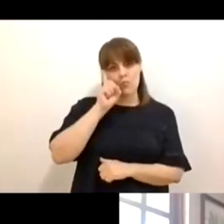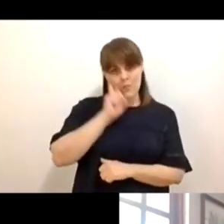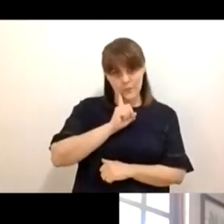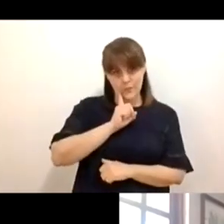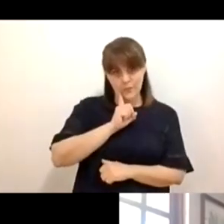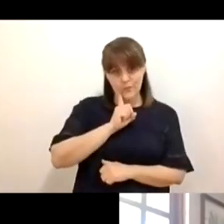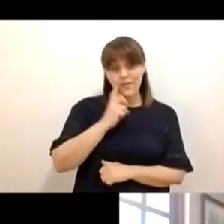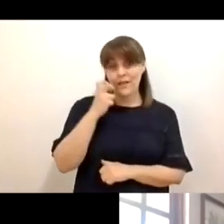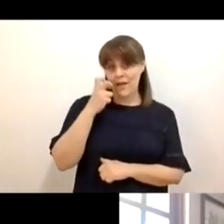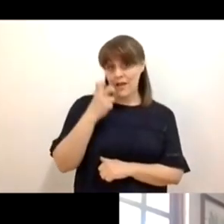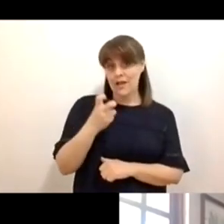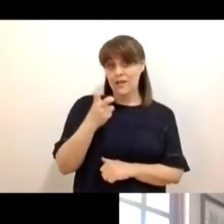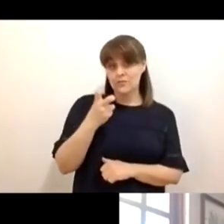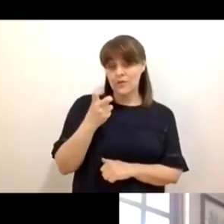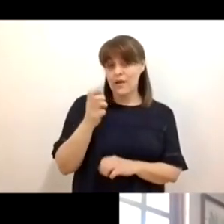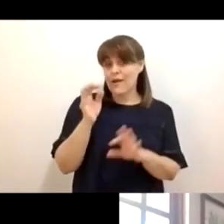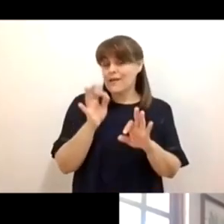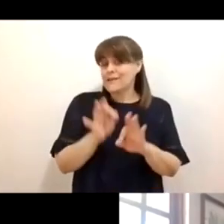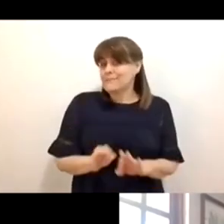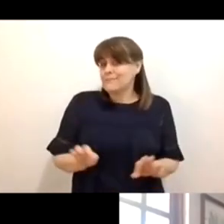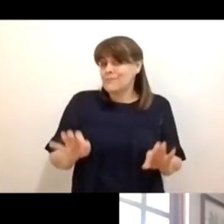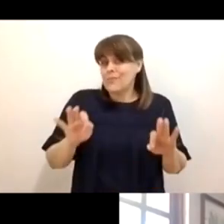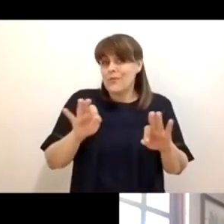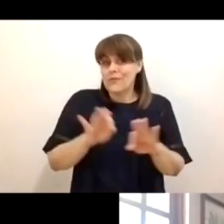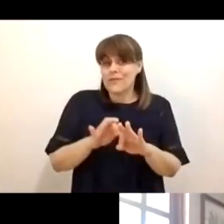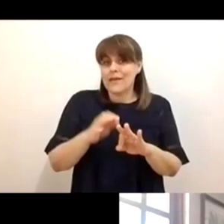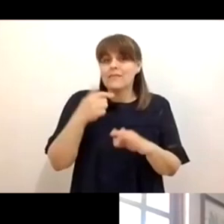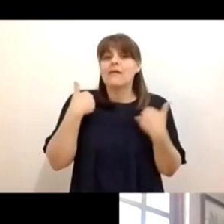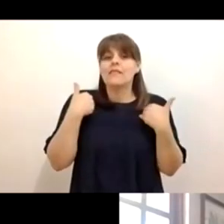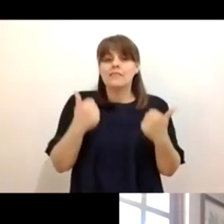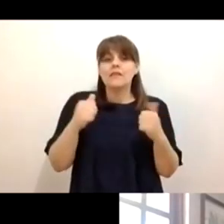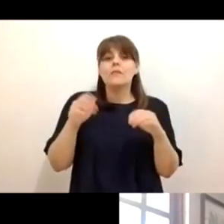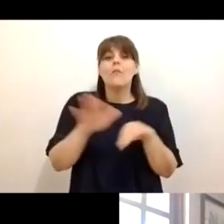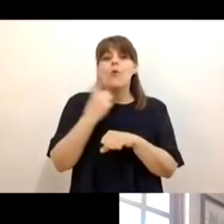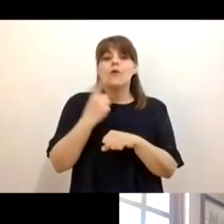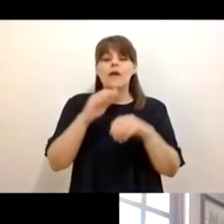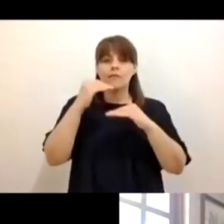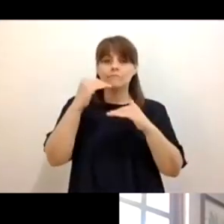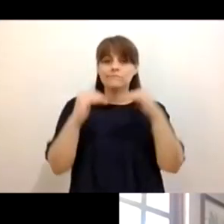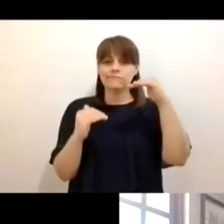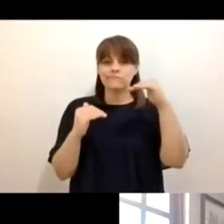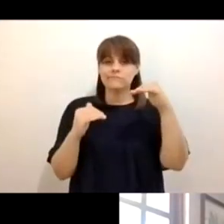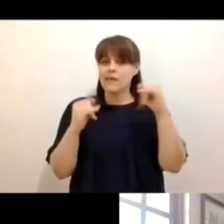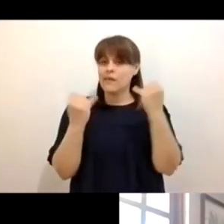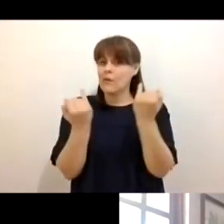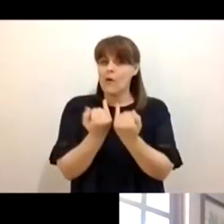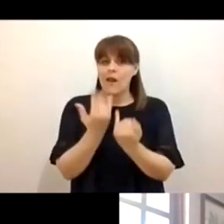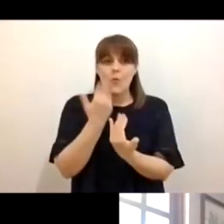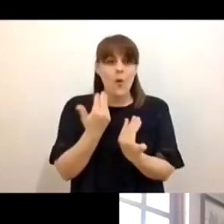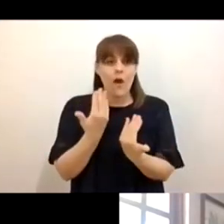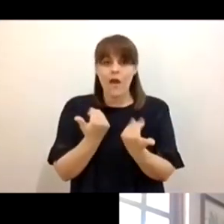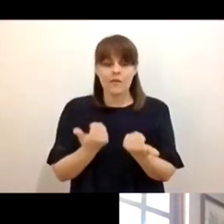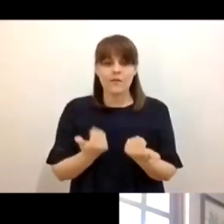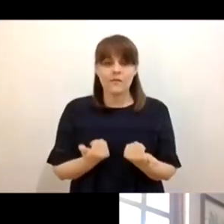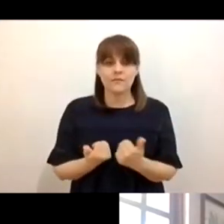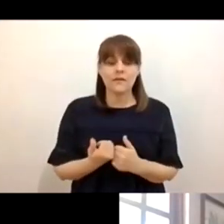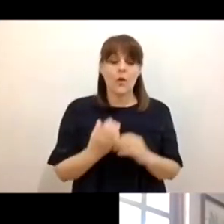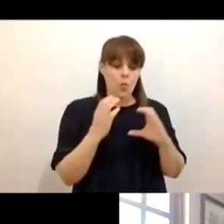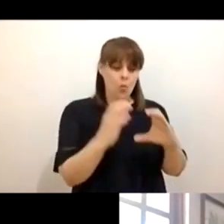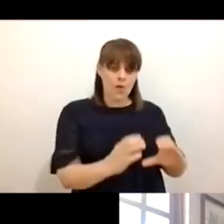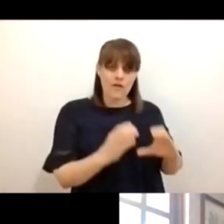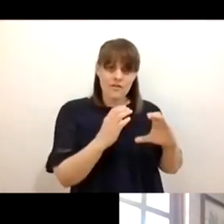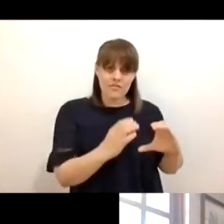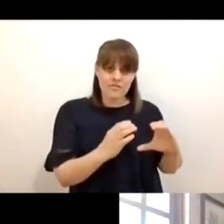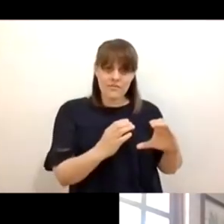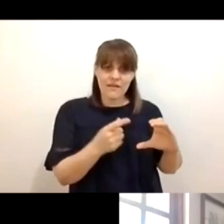uno de los puntos nodales para comprender la desigualdad Karina Bayani menciona que el cuidado es el nudo crítico de la desigualdad